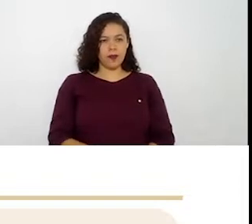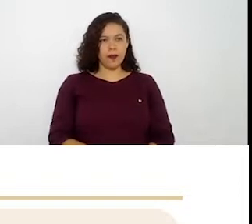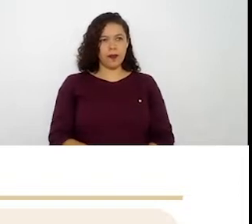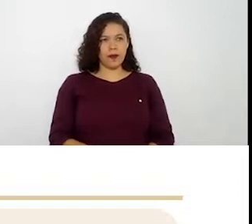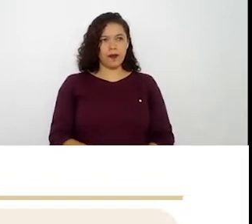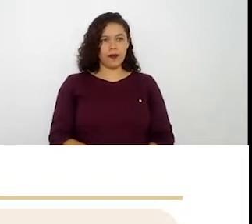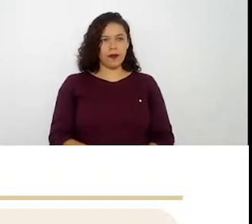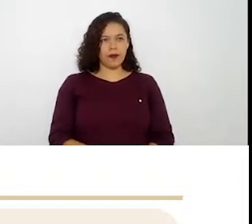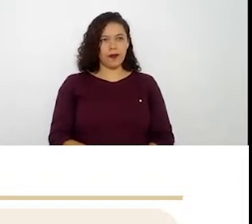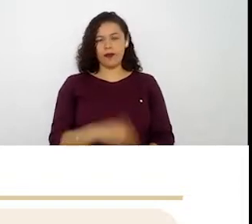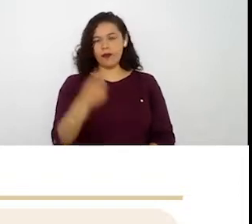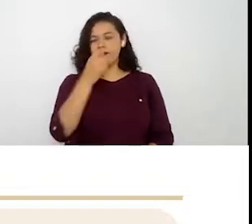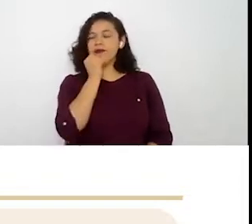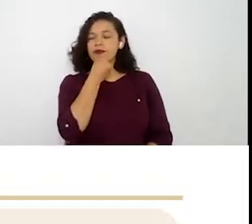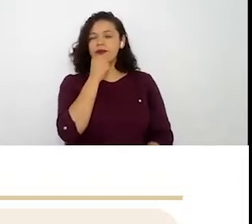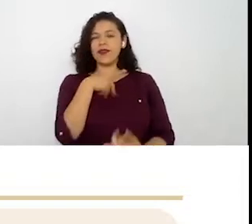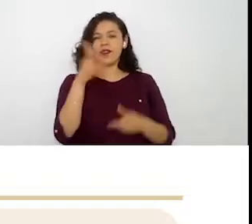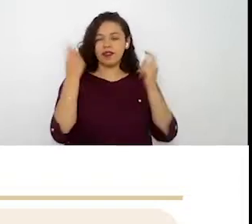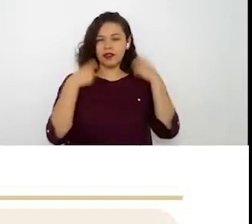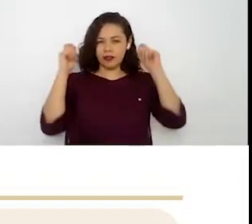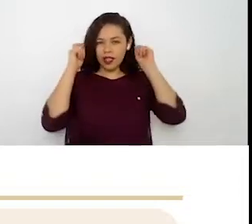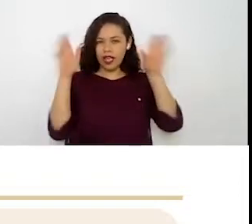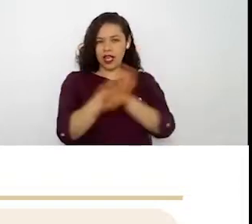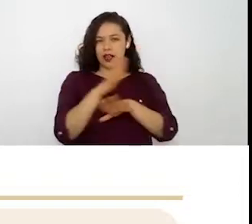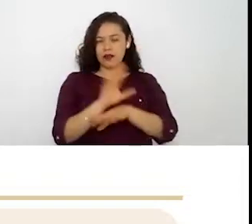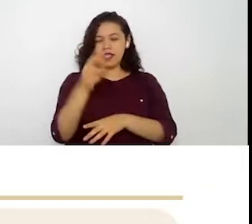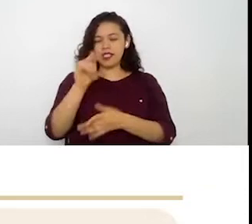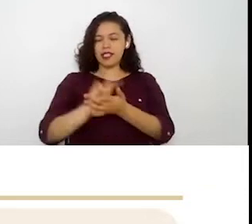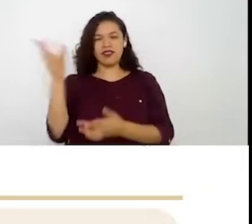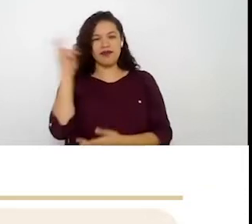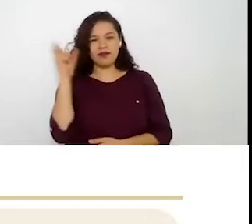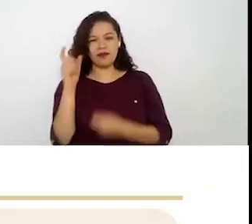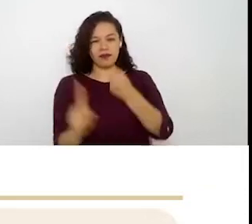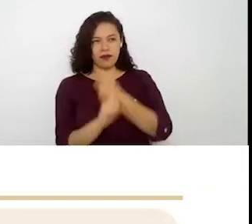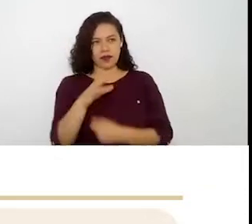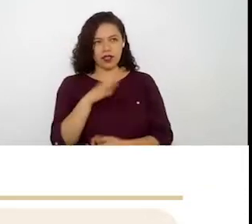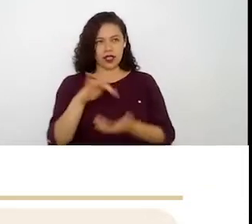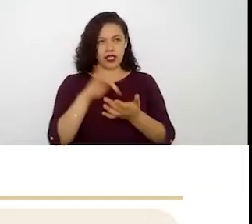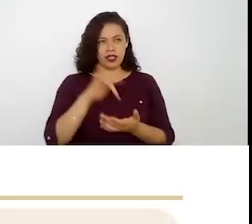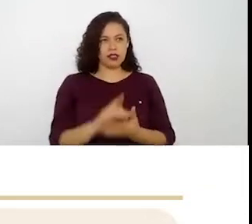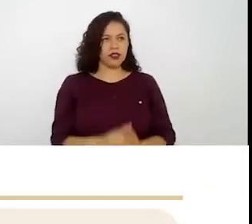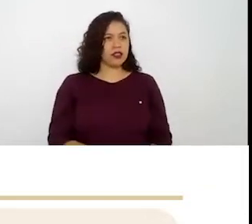un momento por favor vamos a cambiar los audífonos nos comentan en el chat que nos escuchan Gracias